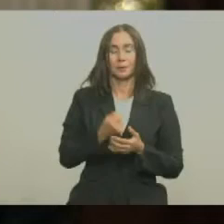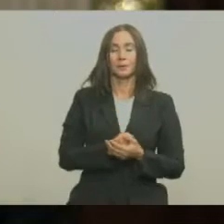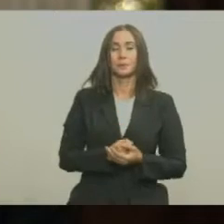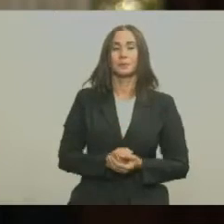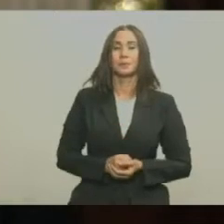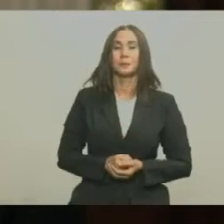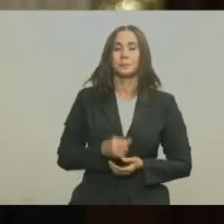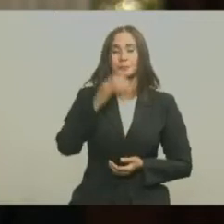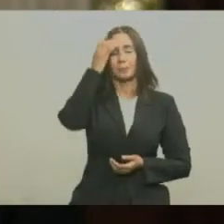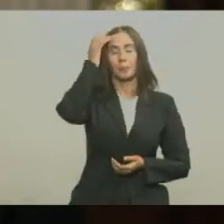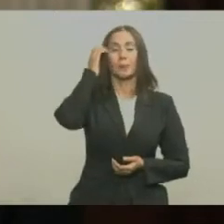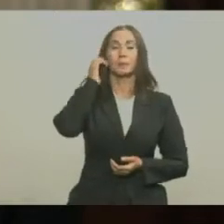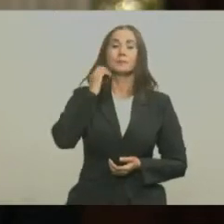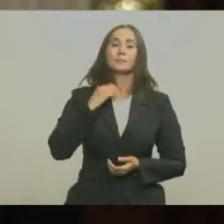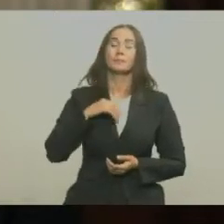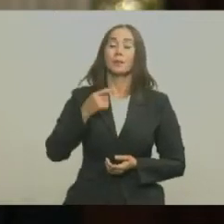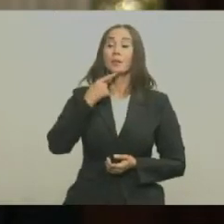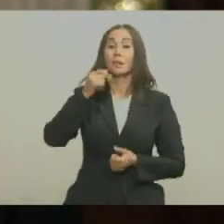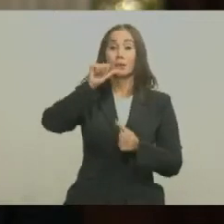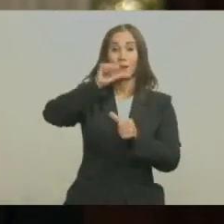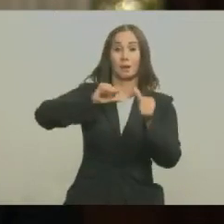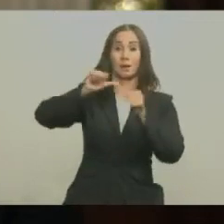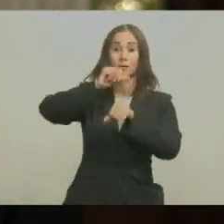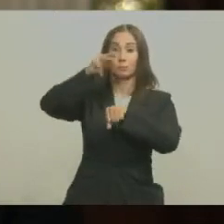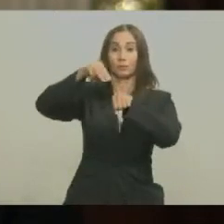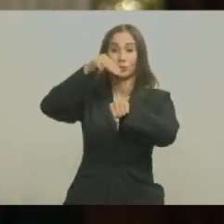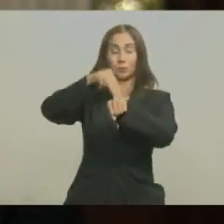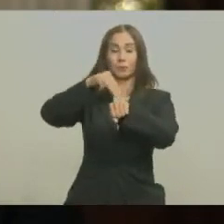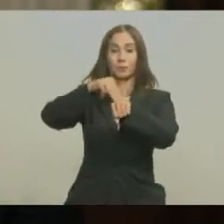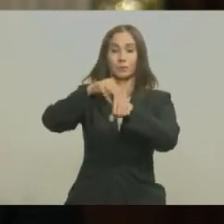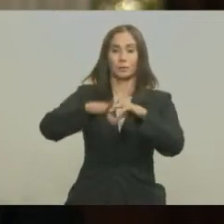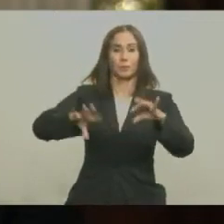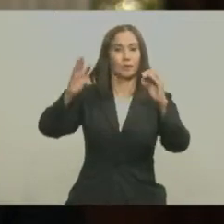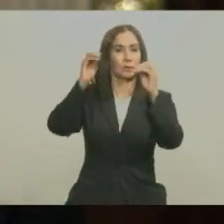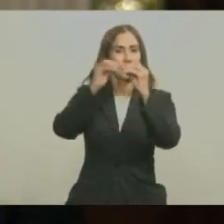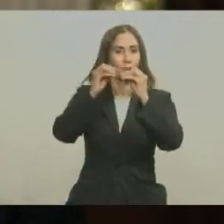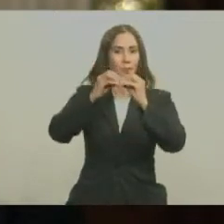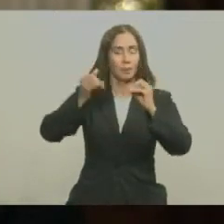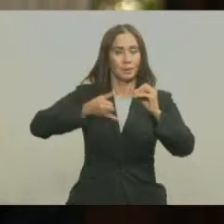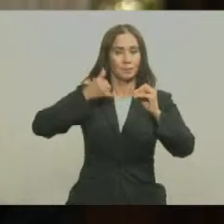y mencioné aquí Azua como uno de los municipios donde